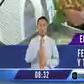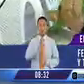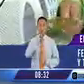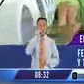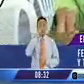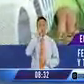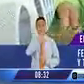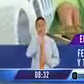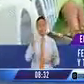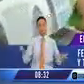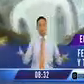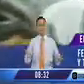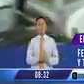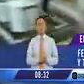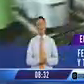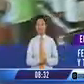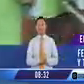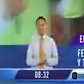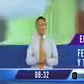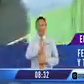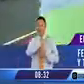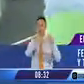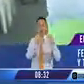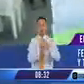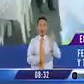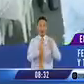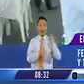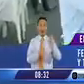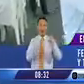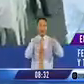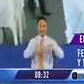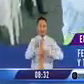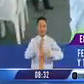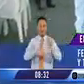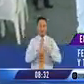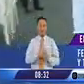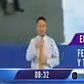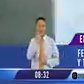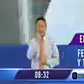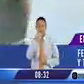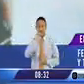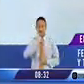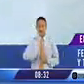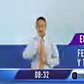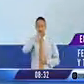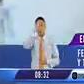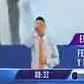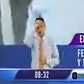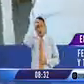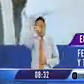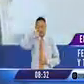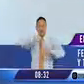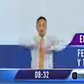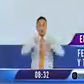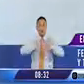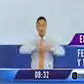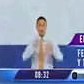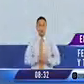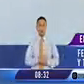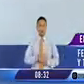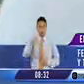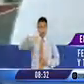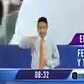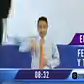a 5. Muy bien, vea, para todos los sectores sociales tenemos aquí, mire, el hornado, veníamos con la gallina huevera, regreso por mi